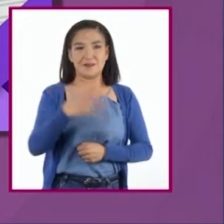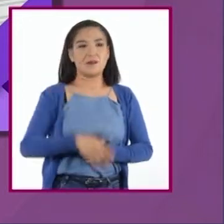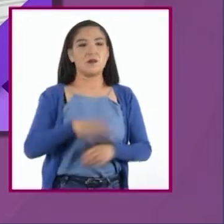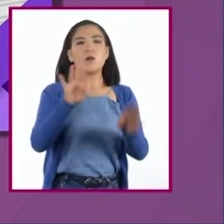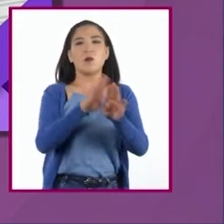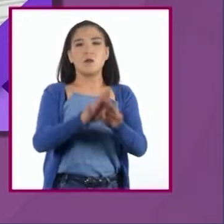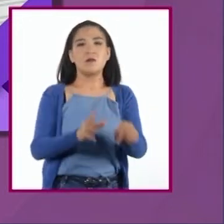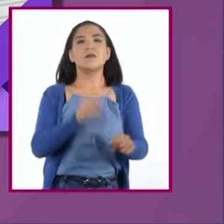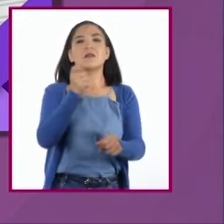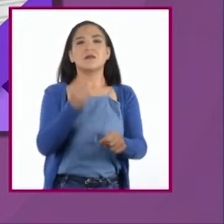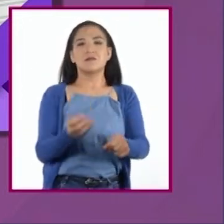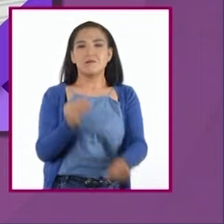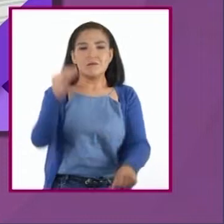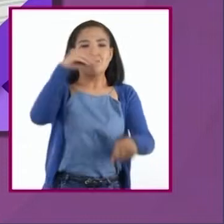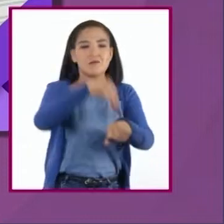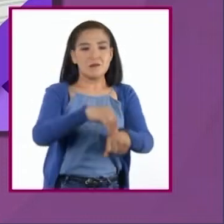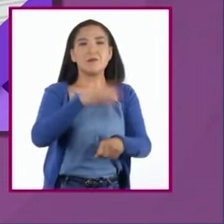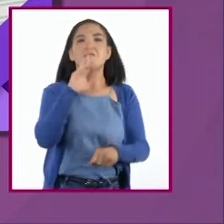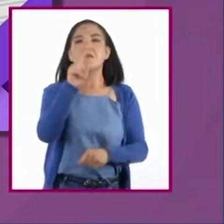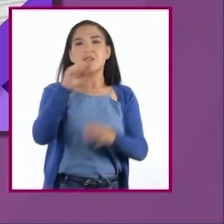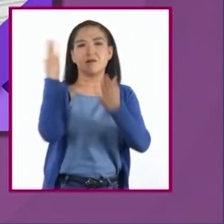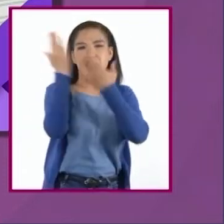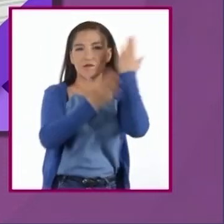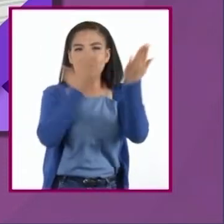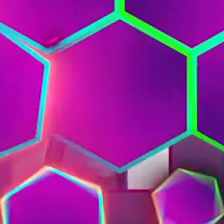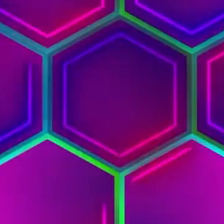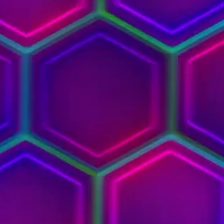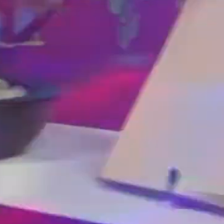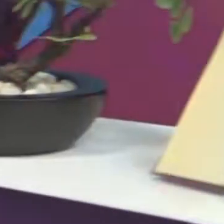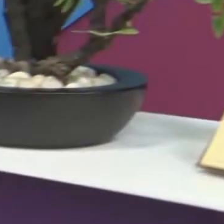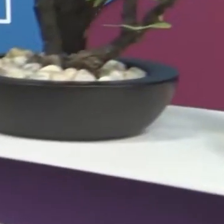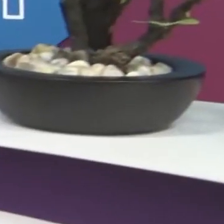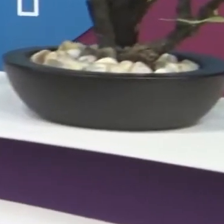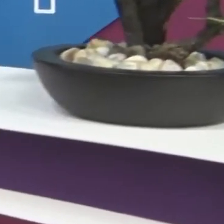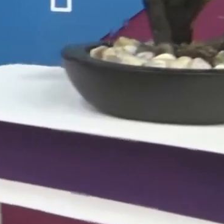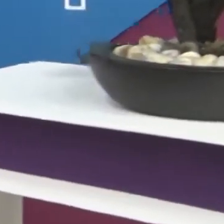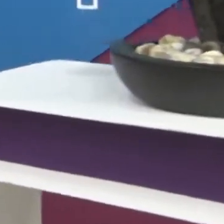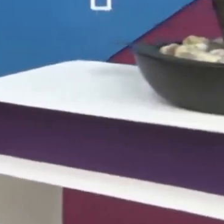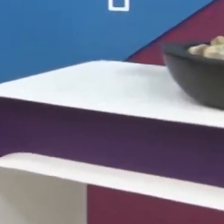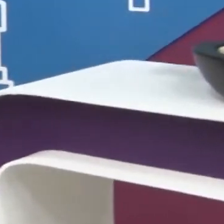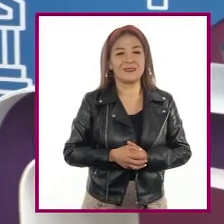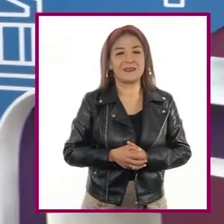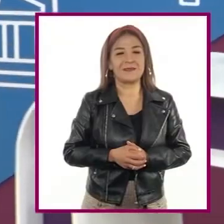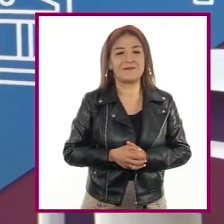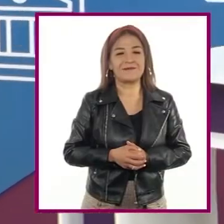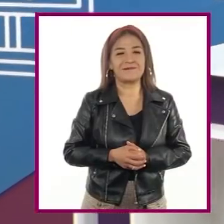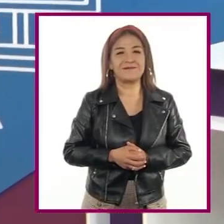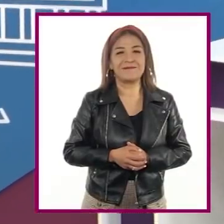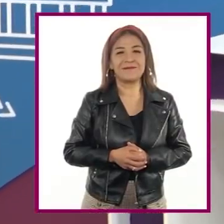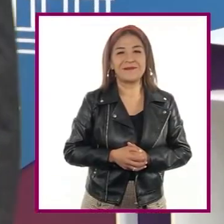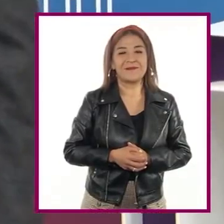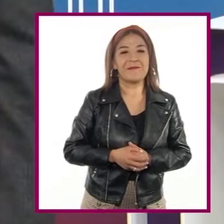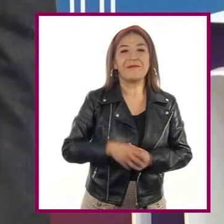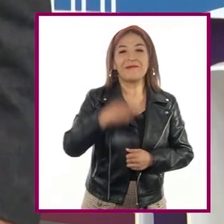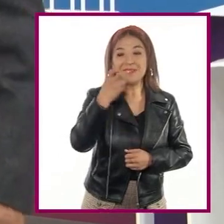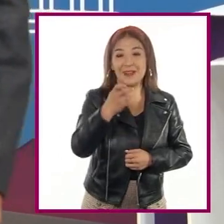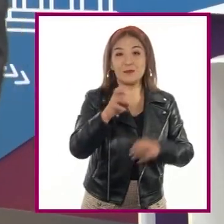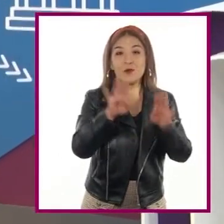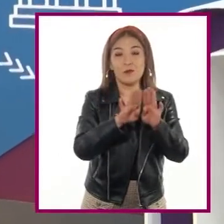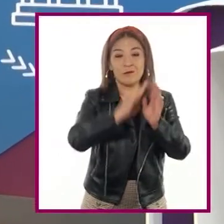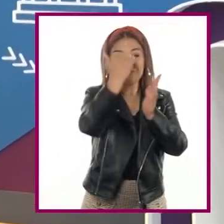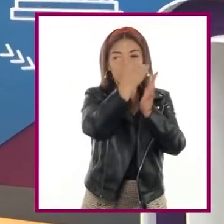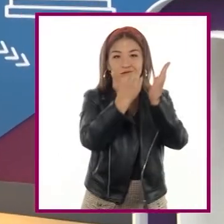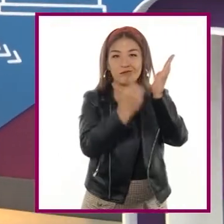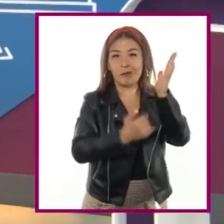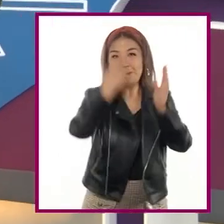la opción seleccionada y evaluar los resultados. Sin embargo, los pasos para tomar decisiones